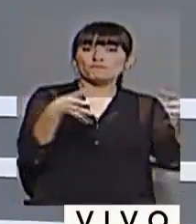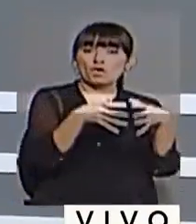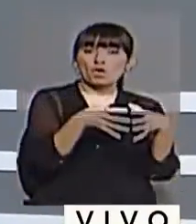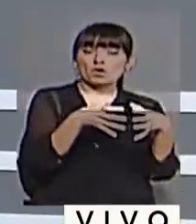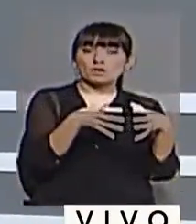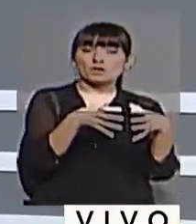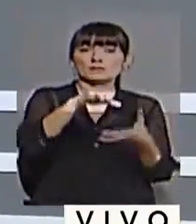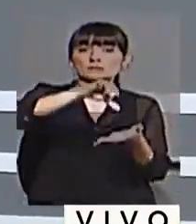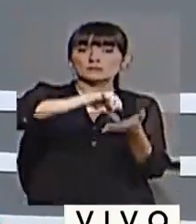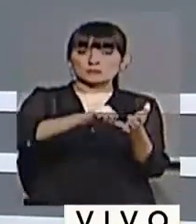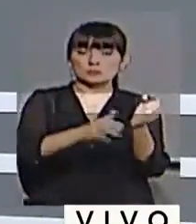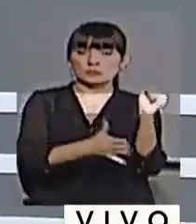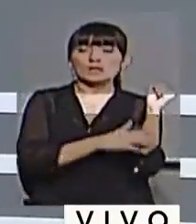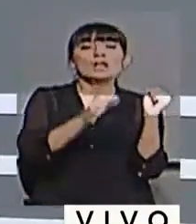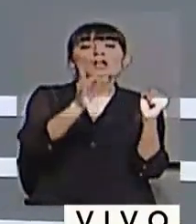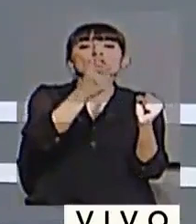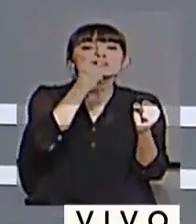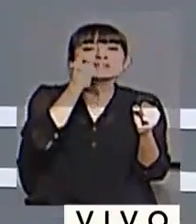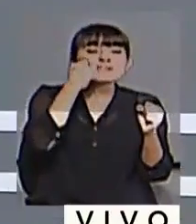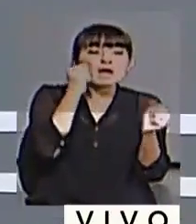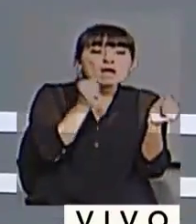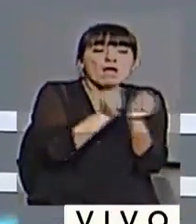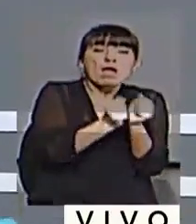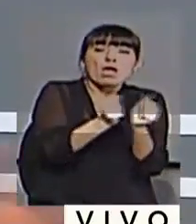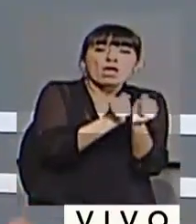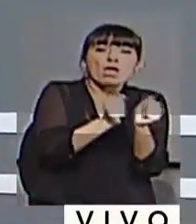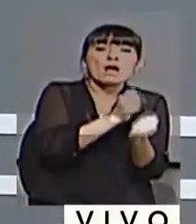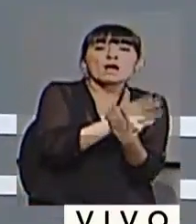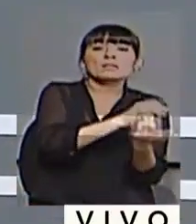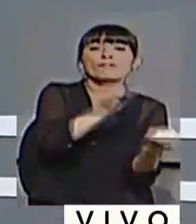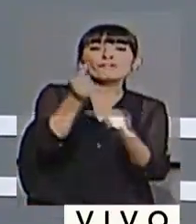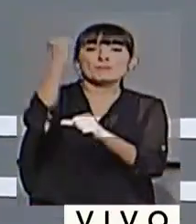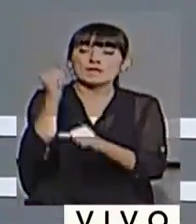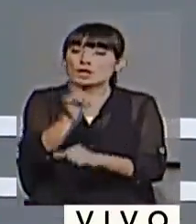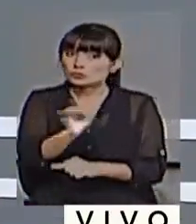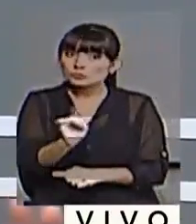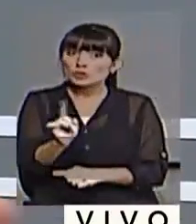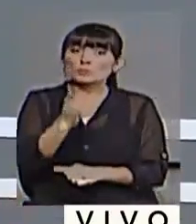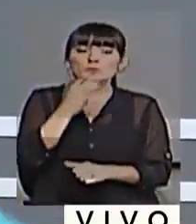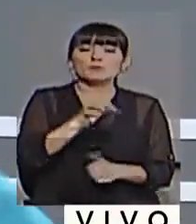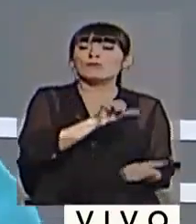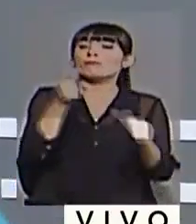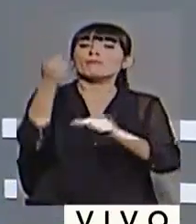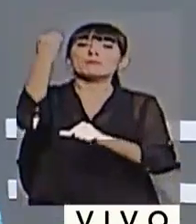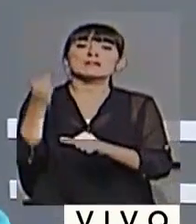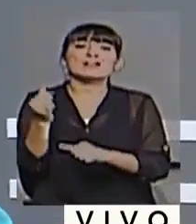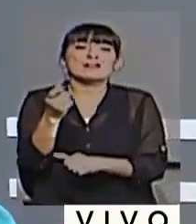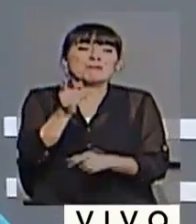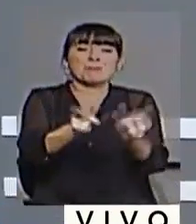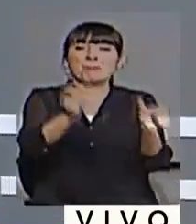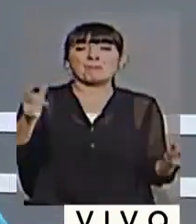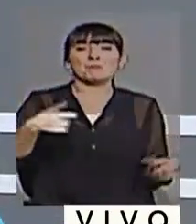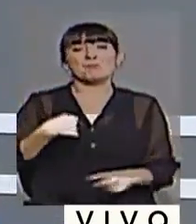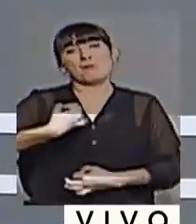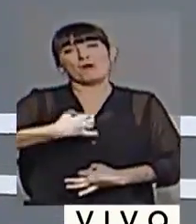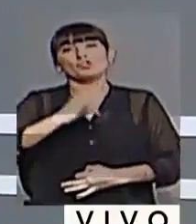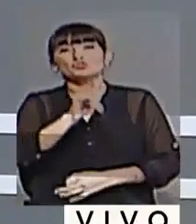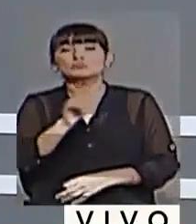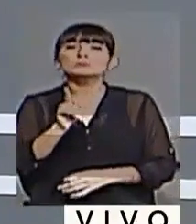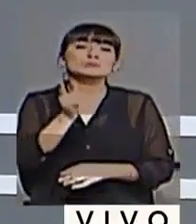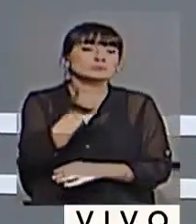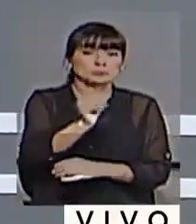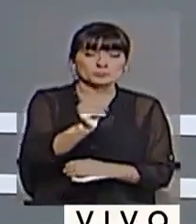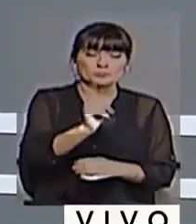no pegado para derrotar a Piñera, porque la épica de derrotar a Piñera no convence a nadie, hay que ganarle a la derecha, pero eso no es la épica?